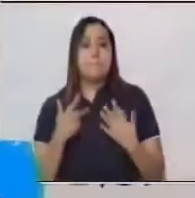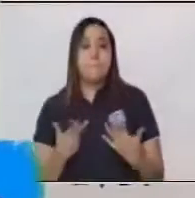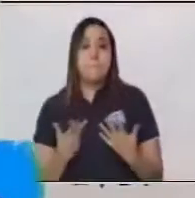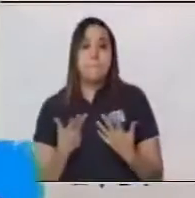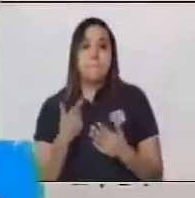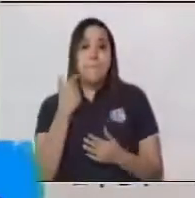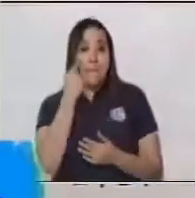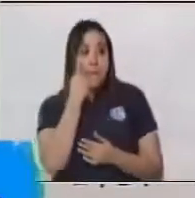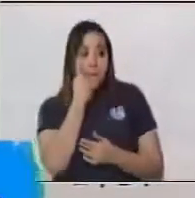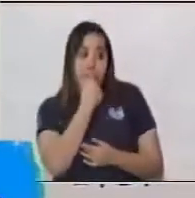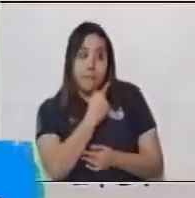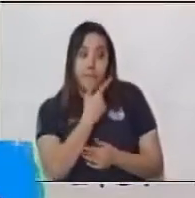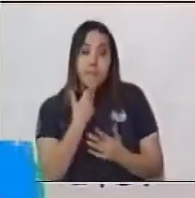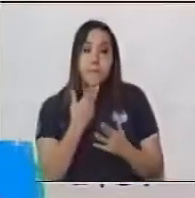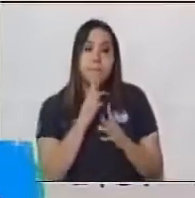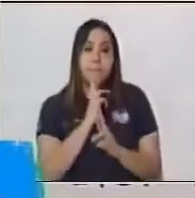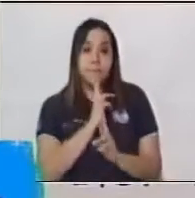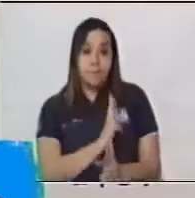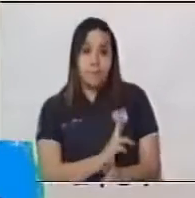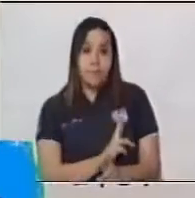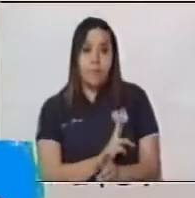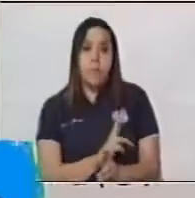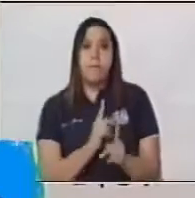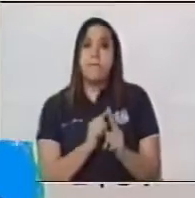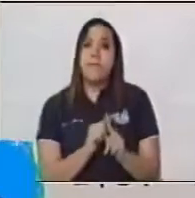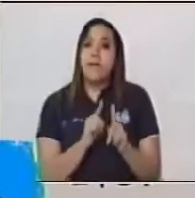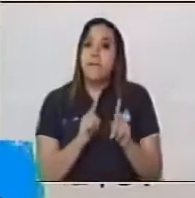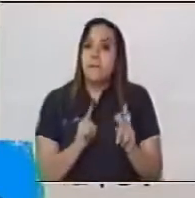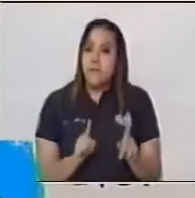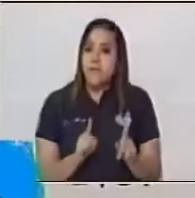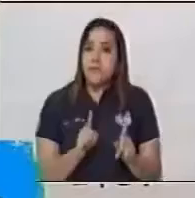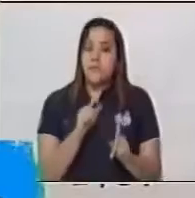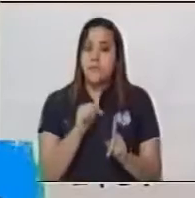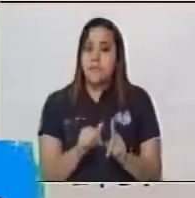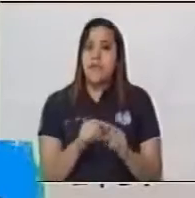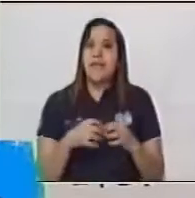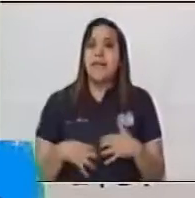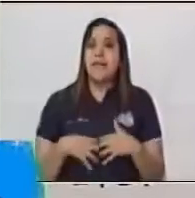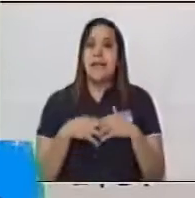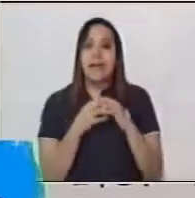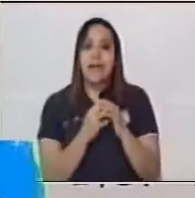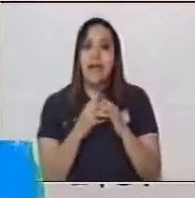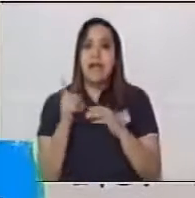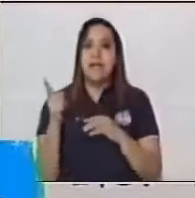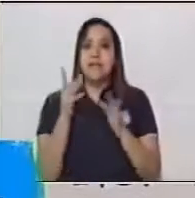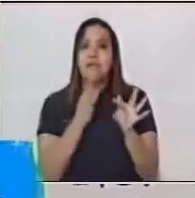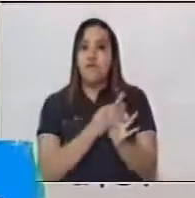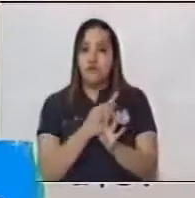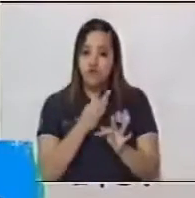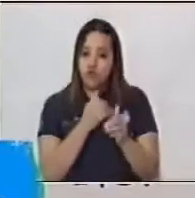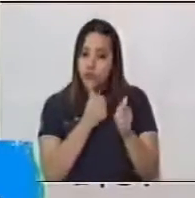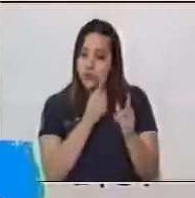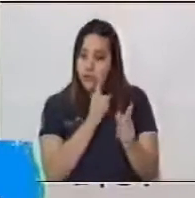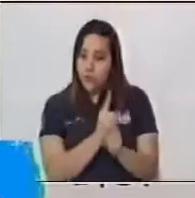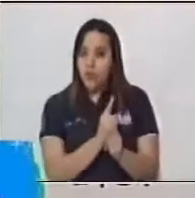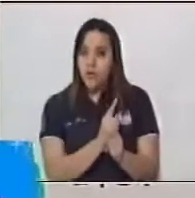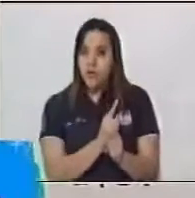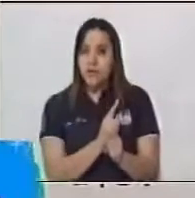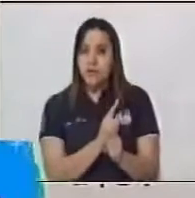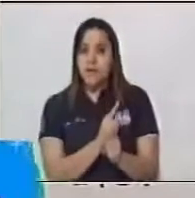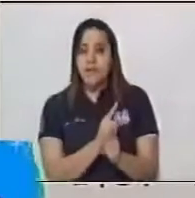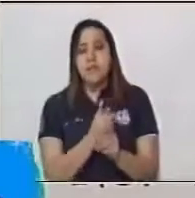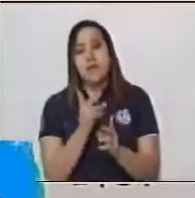un análisis de los resultados, pero para esto, para crear las funciones de manera adecuada y de